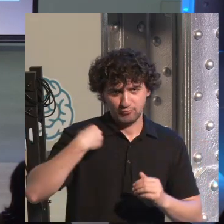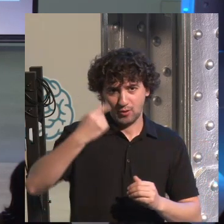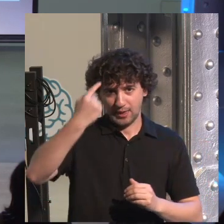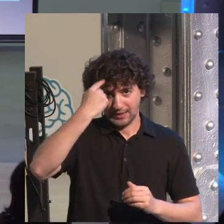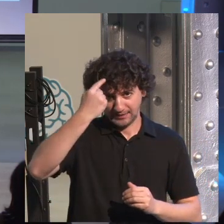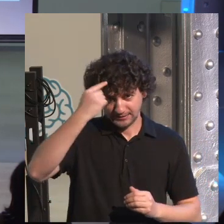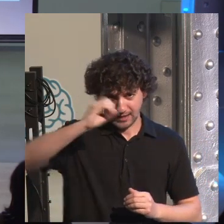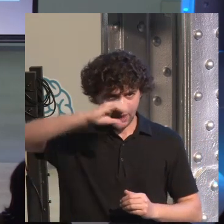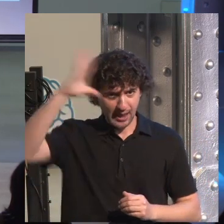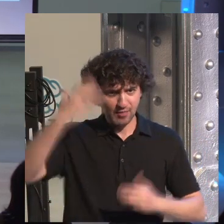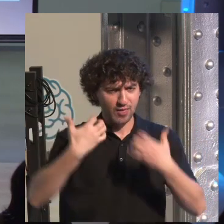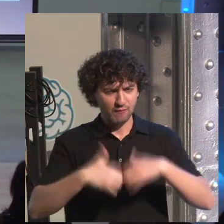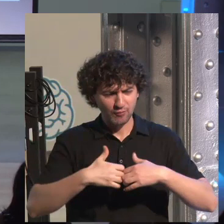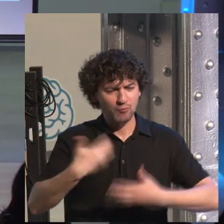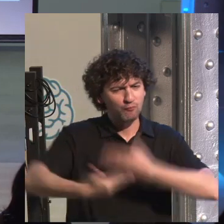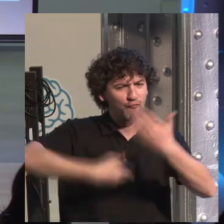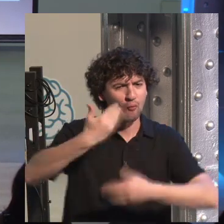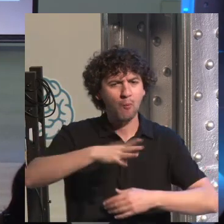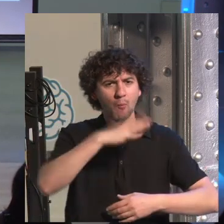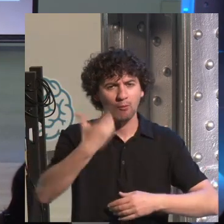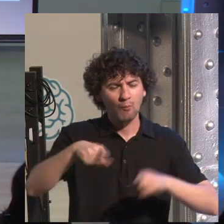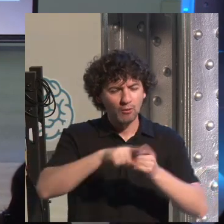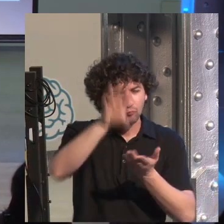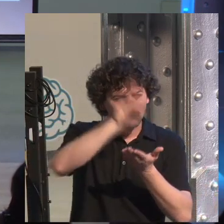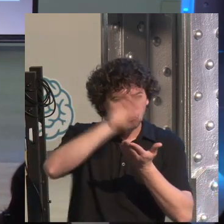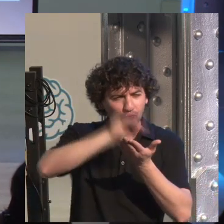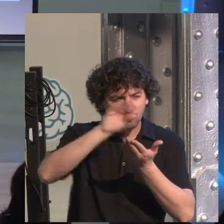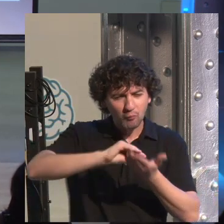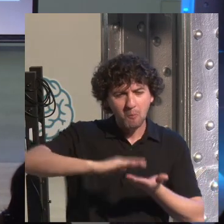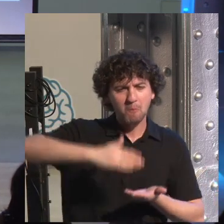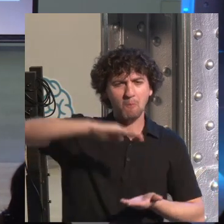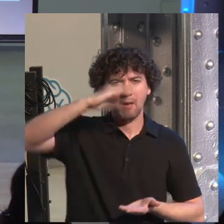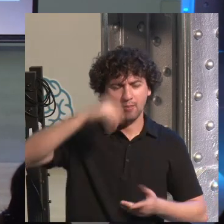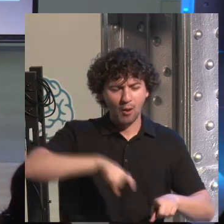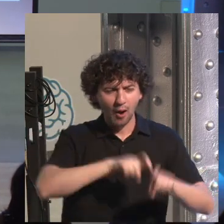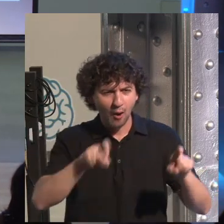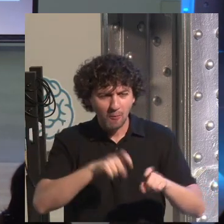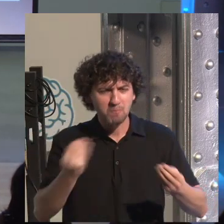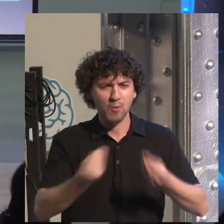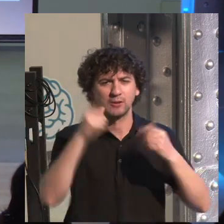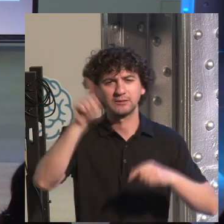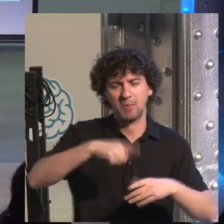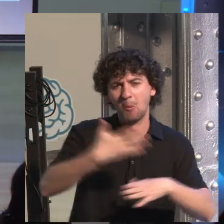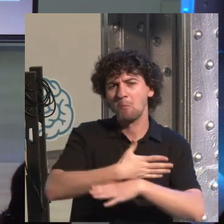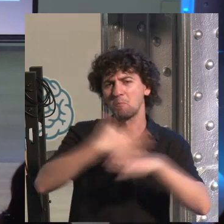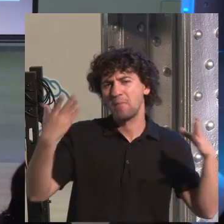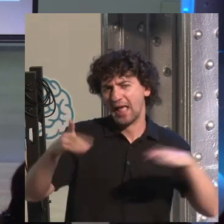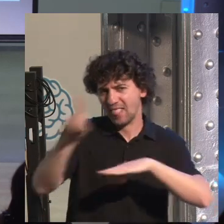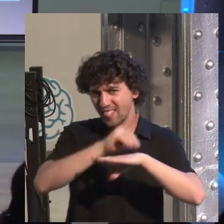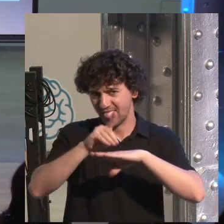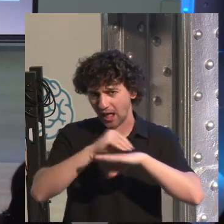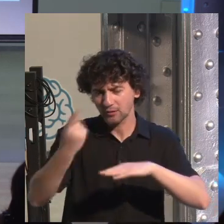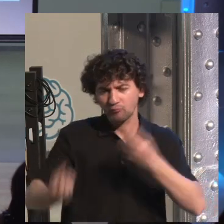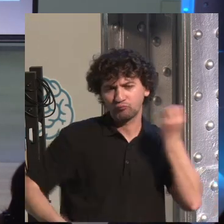tenemos cada vez más capacidad de computación y, por otra parte, tenemos cada vez unas cantidades ingentes de datos. Es lo que se llama Big Data. Todos nosotros estamos